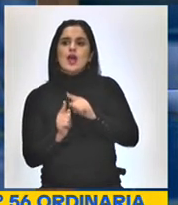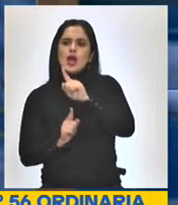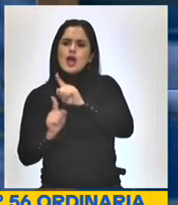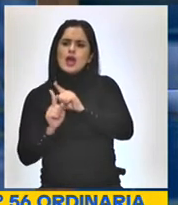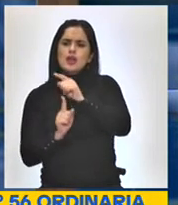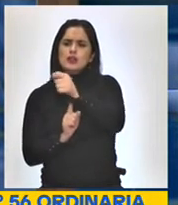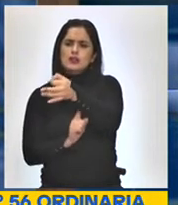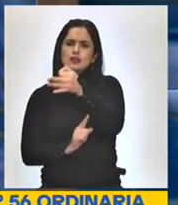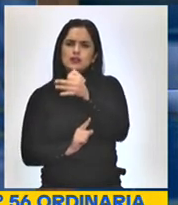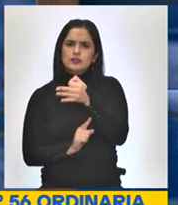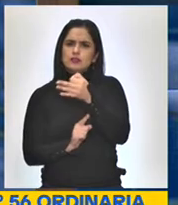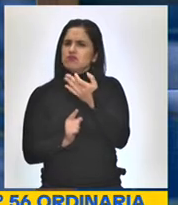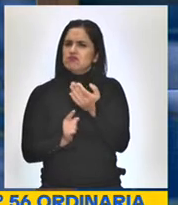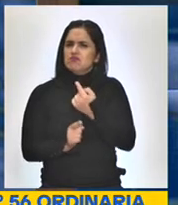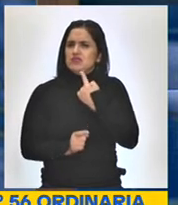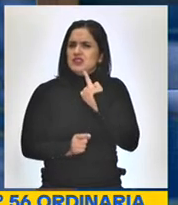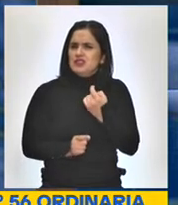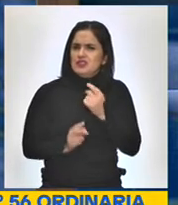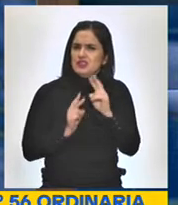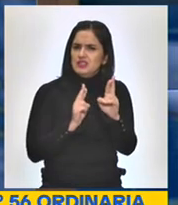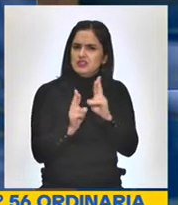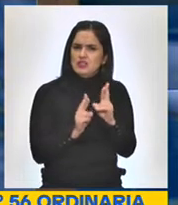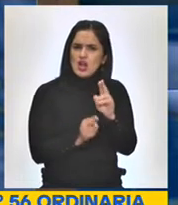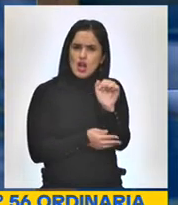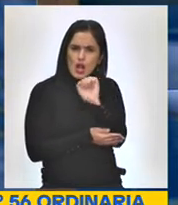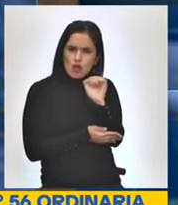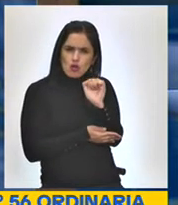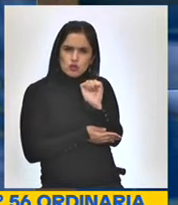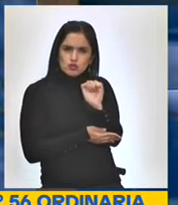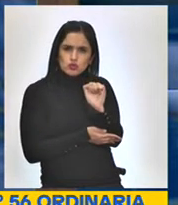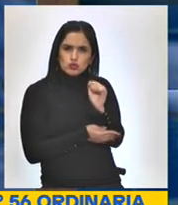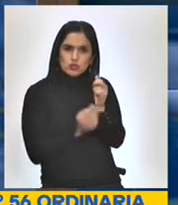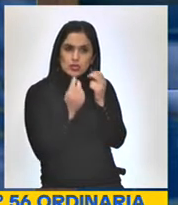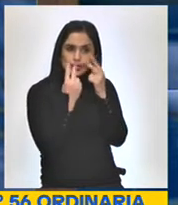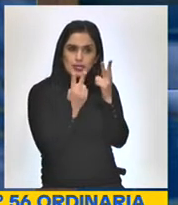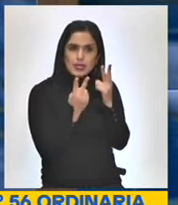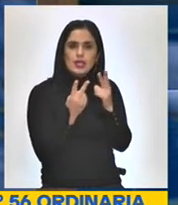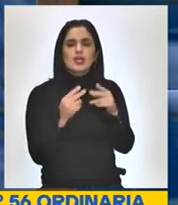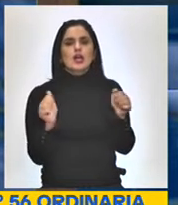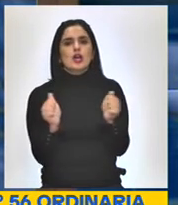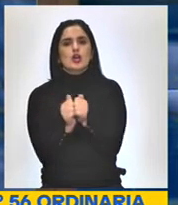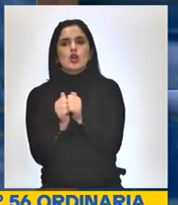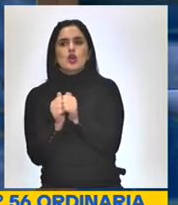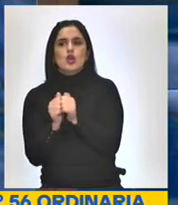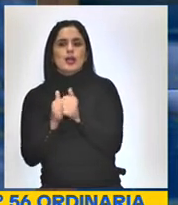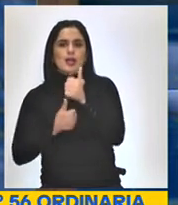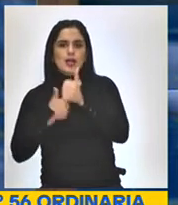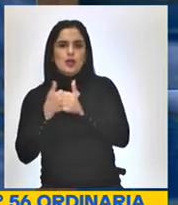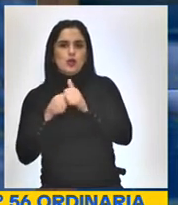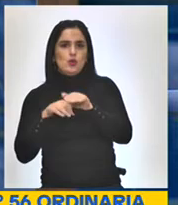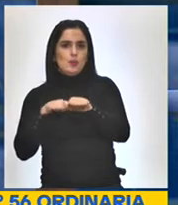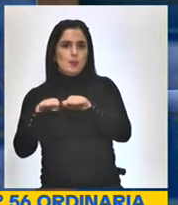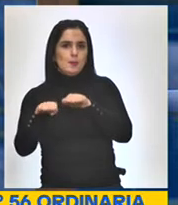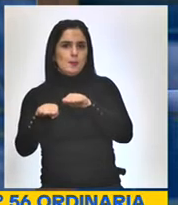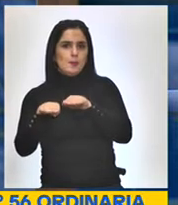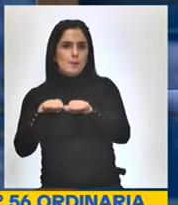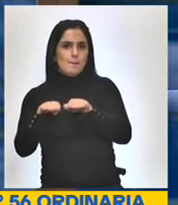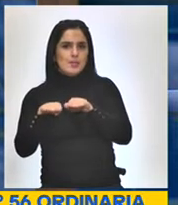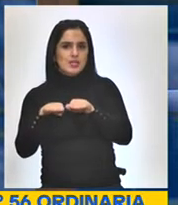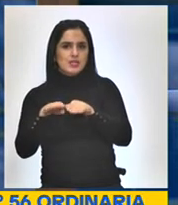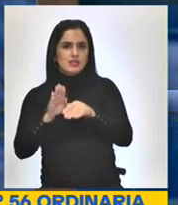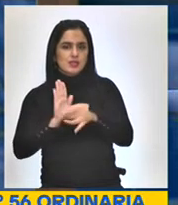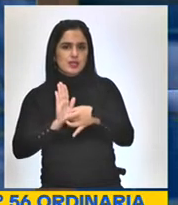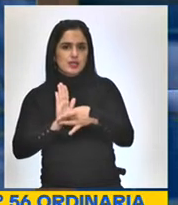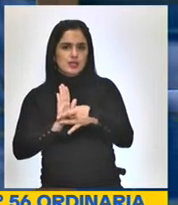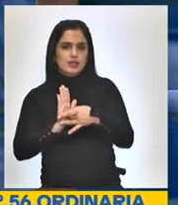proyecto, ¿qué tiene que ver la conducción temeraria con las carreras ilegales? Trataré entonces, Presidenta, de